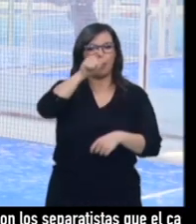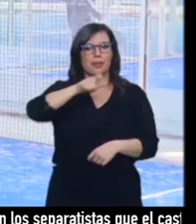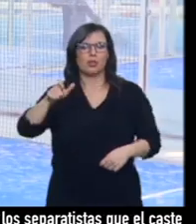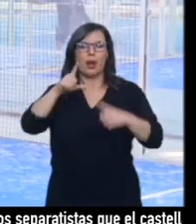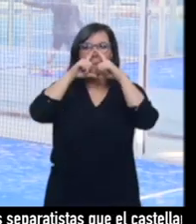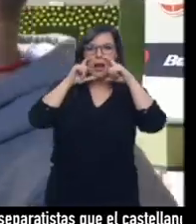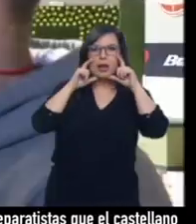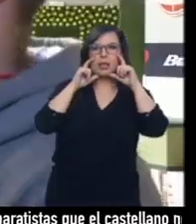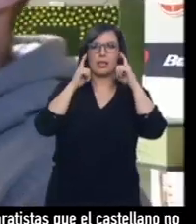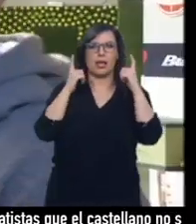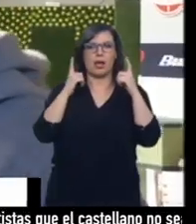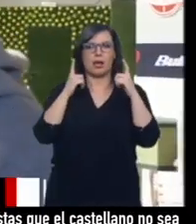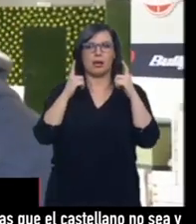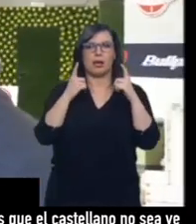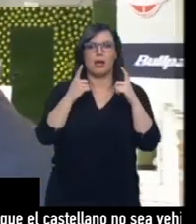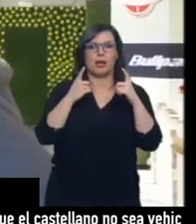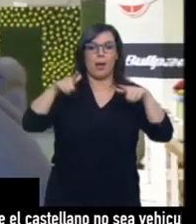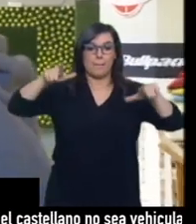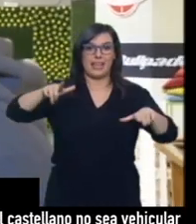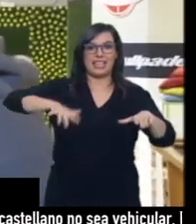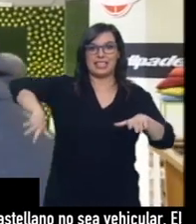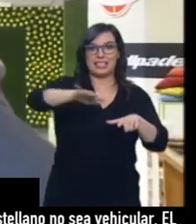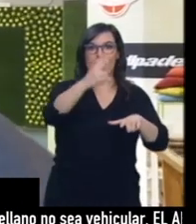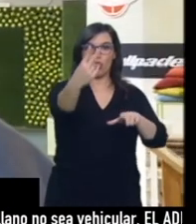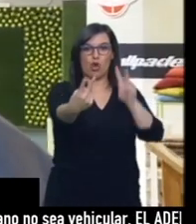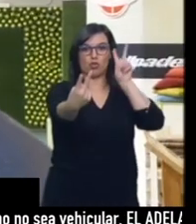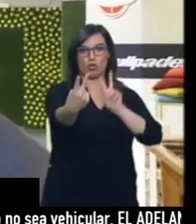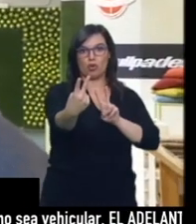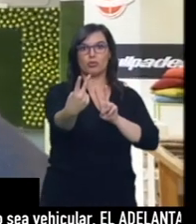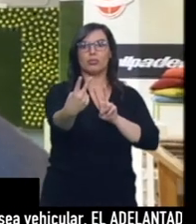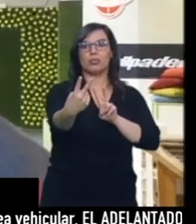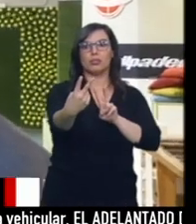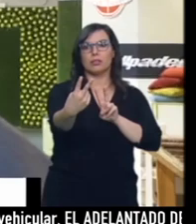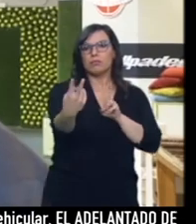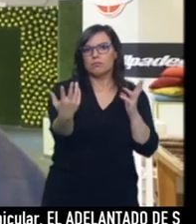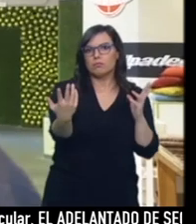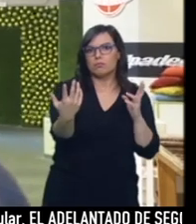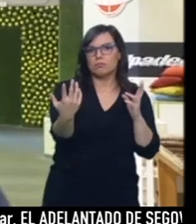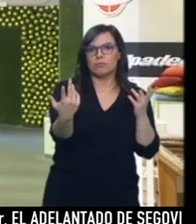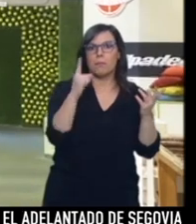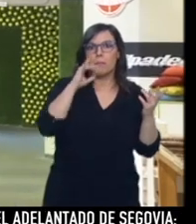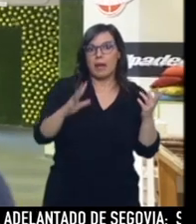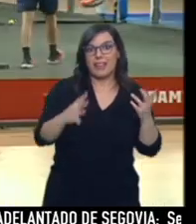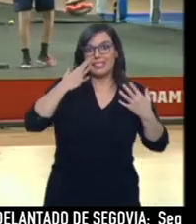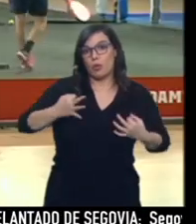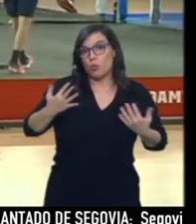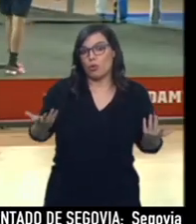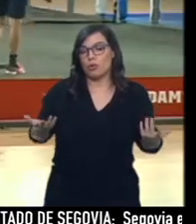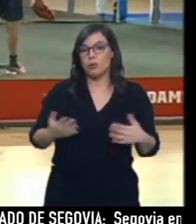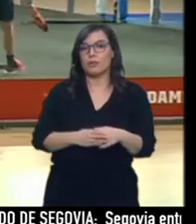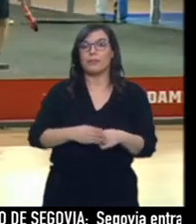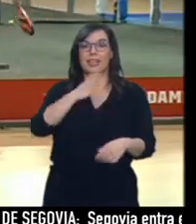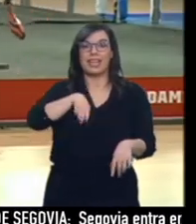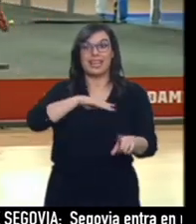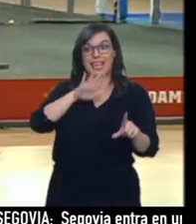jugar con mascarillas. 4 jugadores en una pista, 2 a cada red. Obviamente en el pádel pues es un deporte que parece seguro. En toda España ha